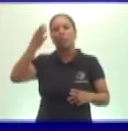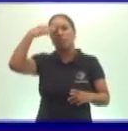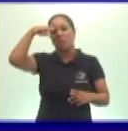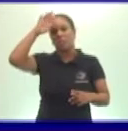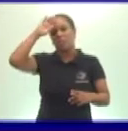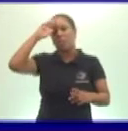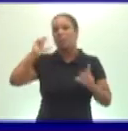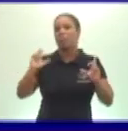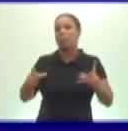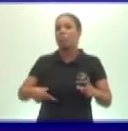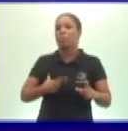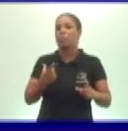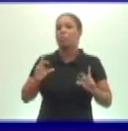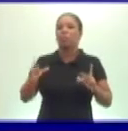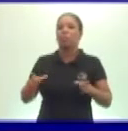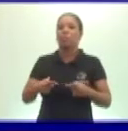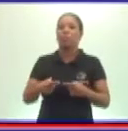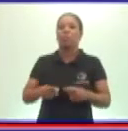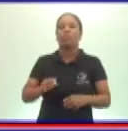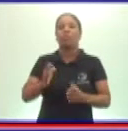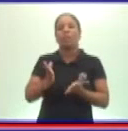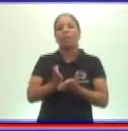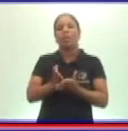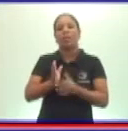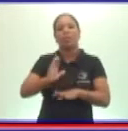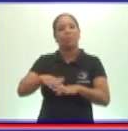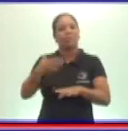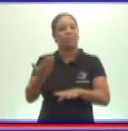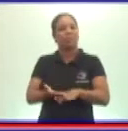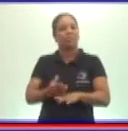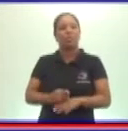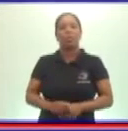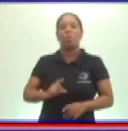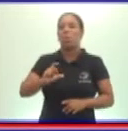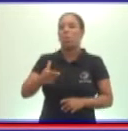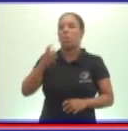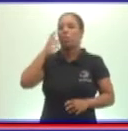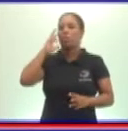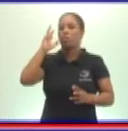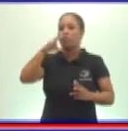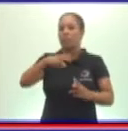para la clase posterior. Por lo tanto, ¿cuál es nuestro objetivo? En